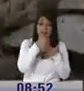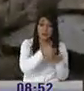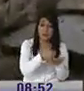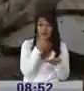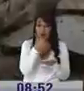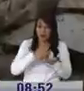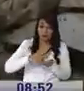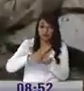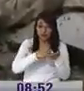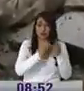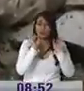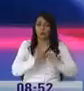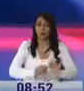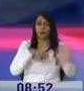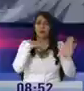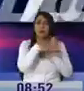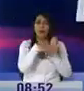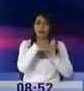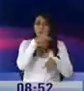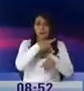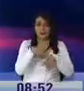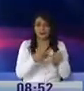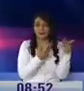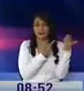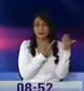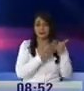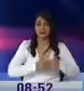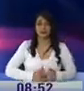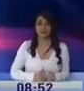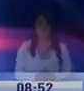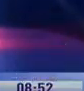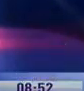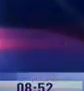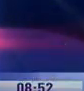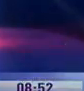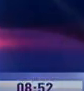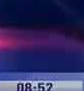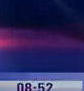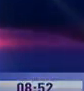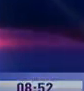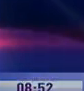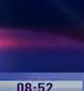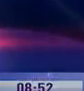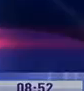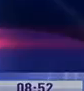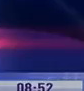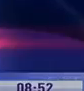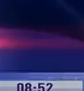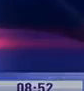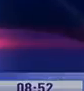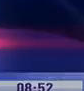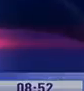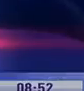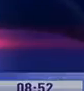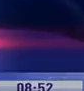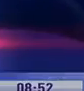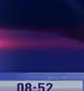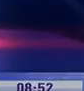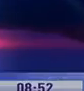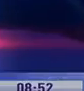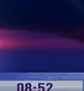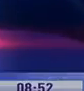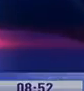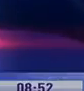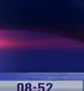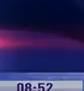ellas puede hacerlo a través de la cuenta de ahorros banco pichincha número 47 58 77